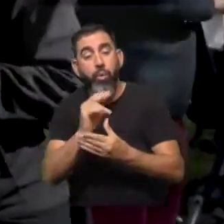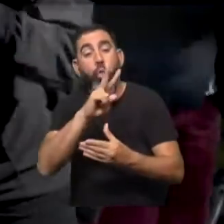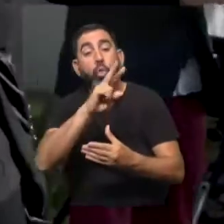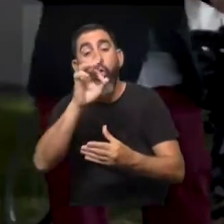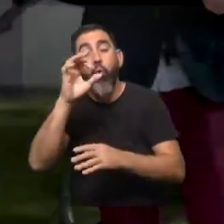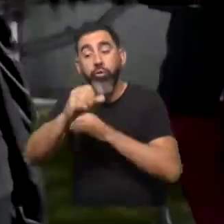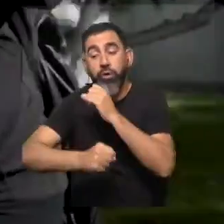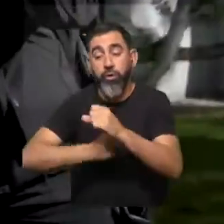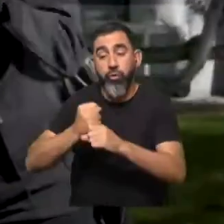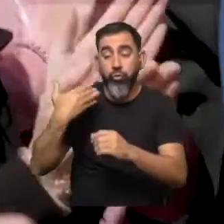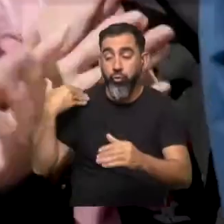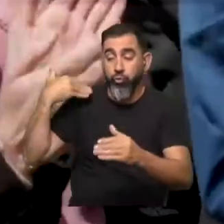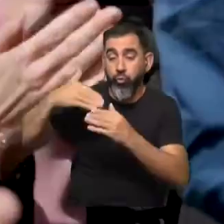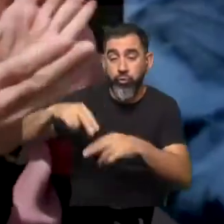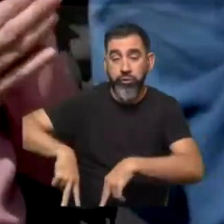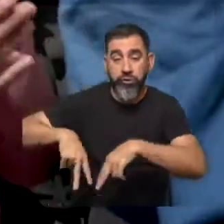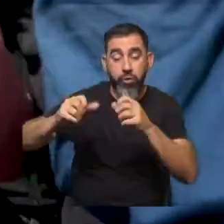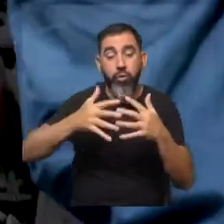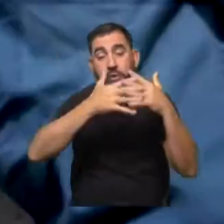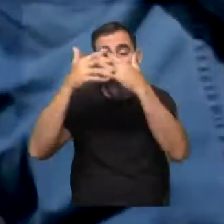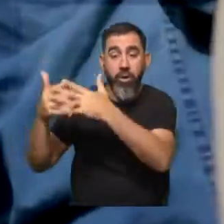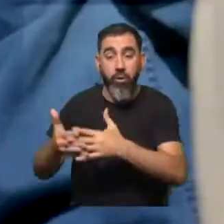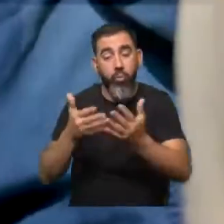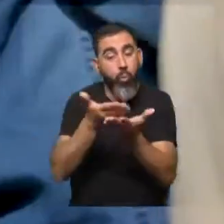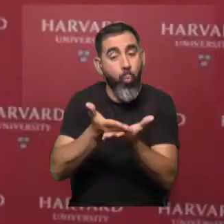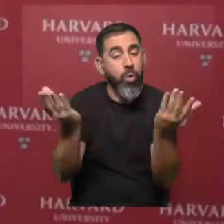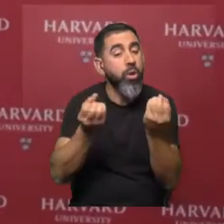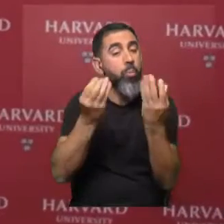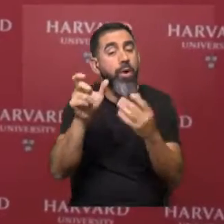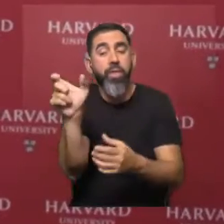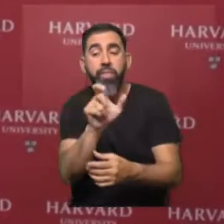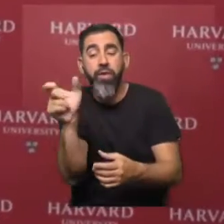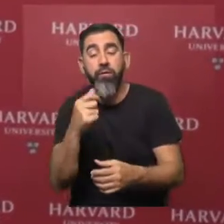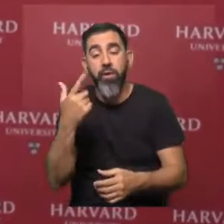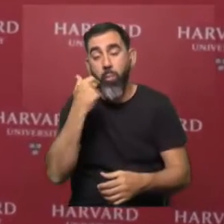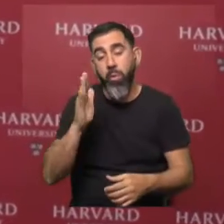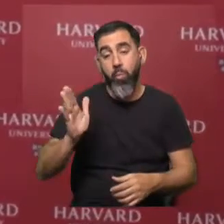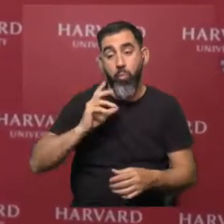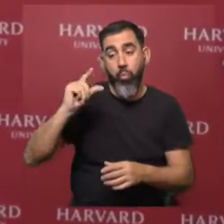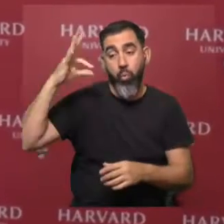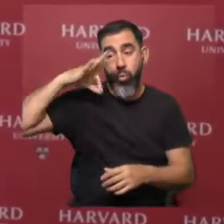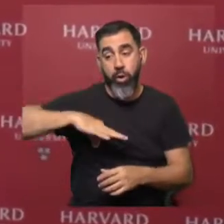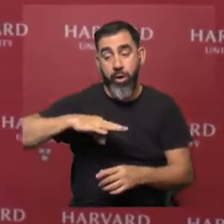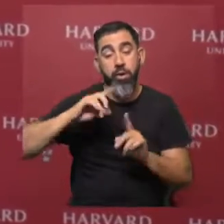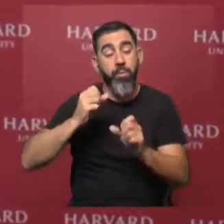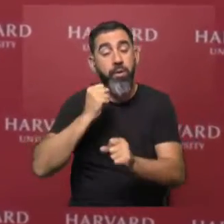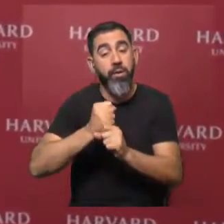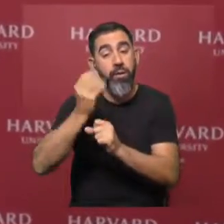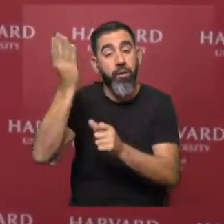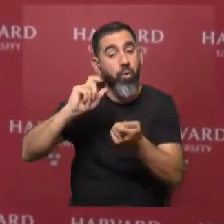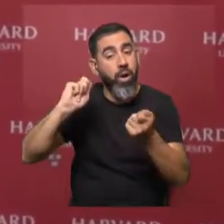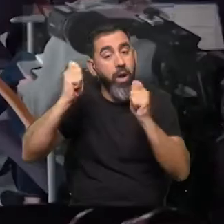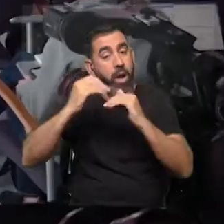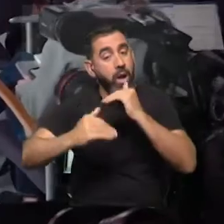200 años en Estados Unidos, logró mostrar cómo y por qué las diferencias de género en los ingresos y las tasas de empleo han cambiado